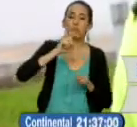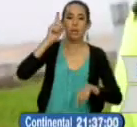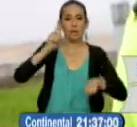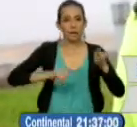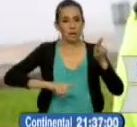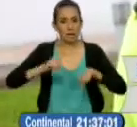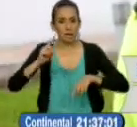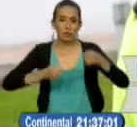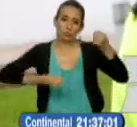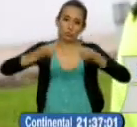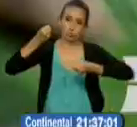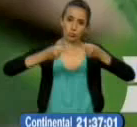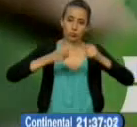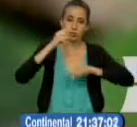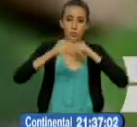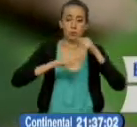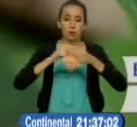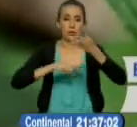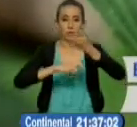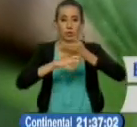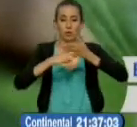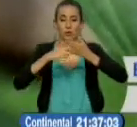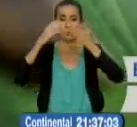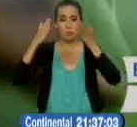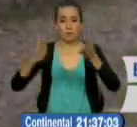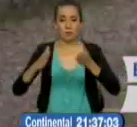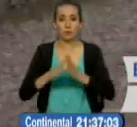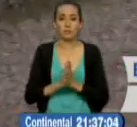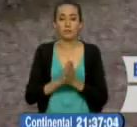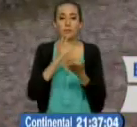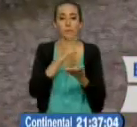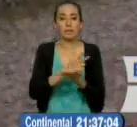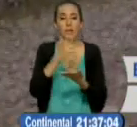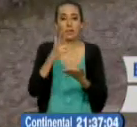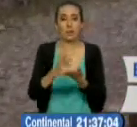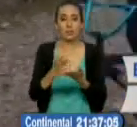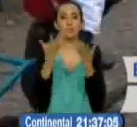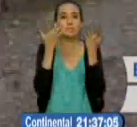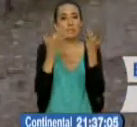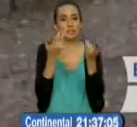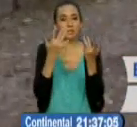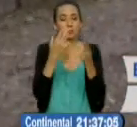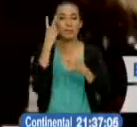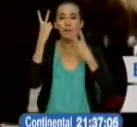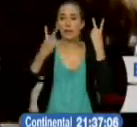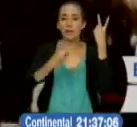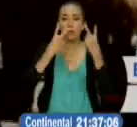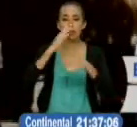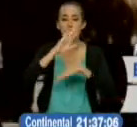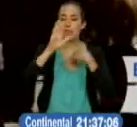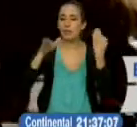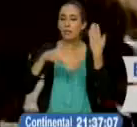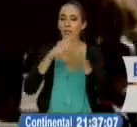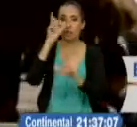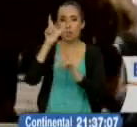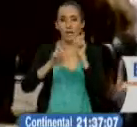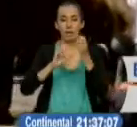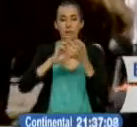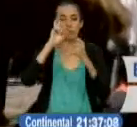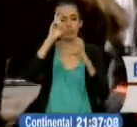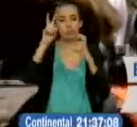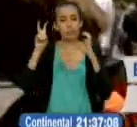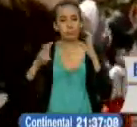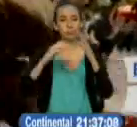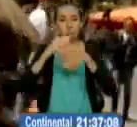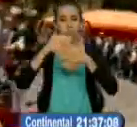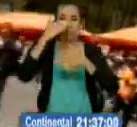salgan con, sobre todo con pasajeros. Carchi espera a los turistas nacionales y extranjeros con un turismo comunitario en la